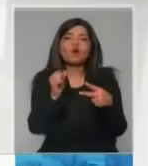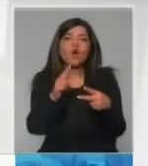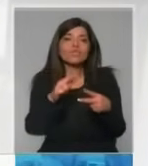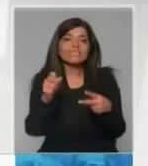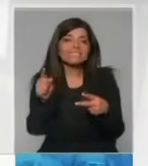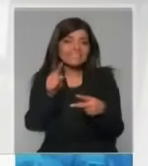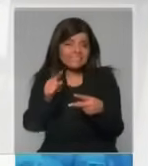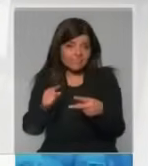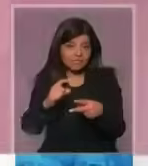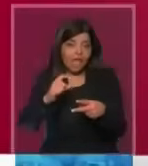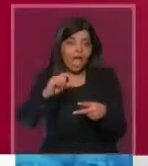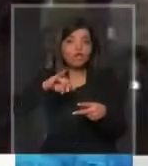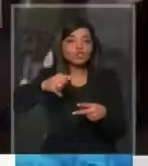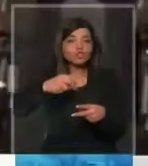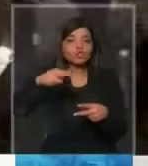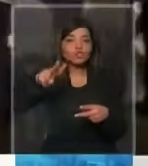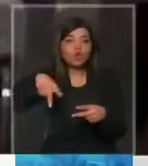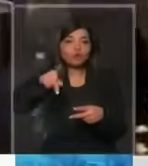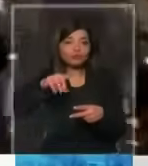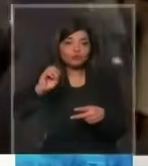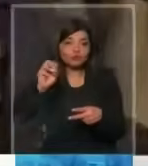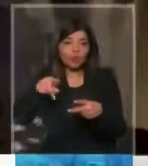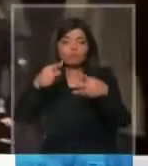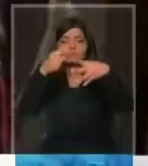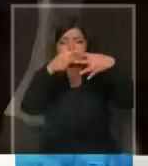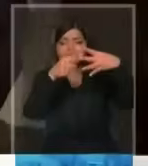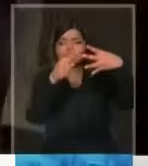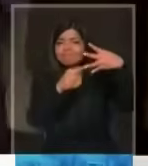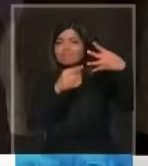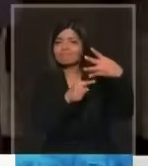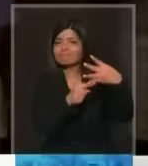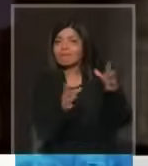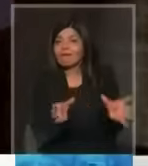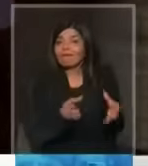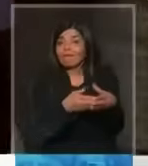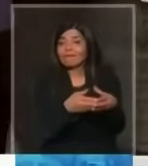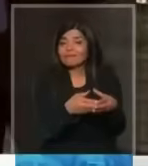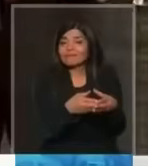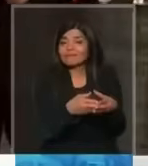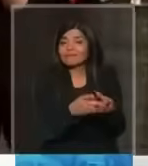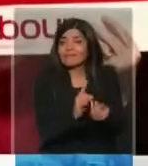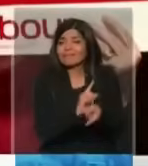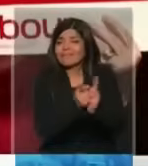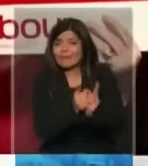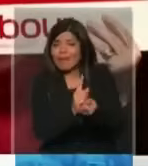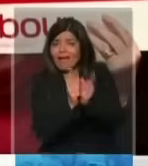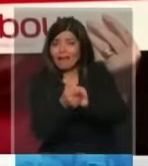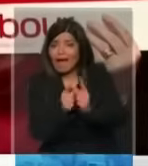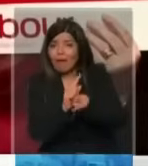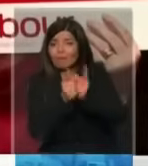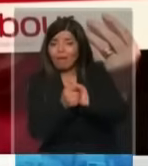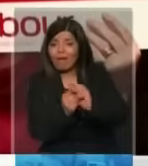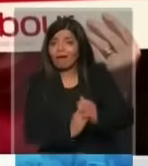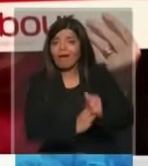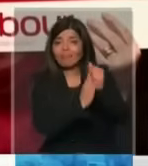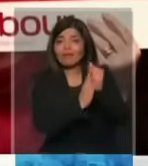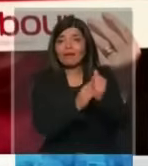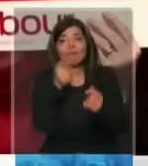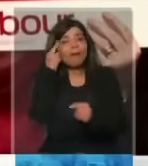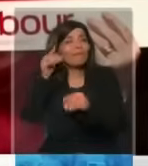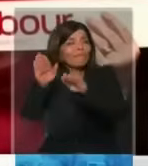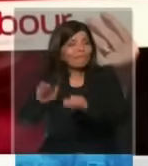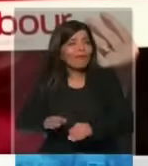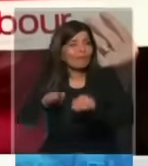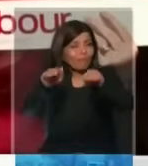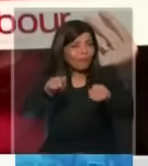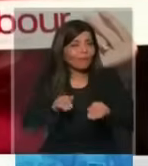Liz Strauss y han tenido a Rishi Sunak. Es decir, se han cambiado los liderazgos, pero no lo de fondo. Y ahora